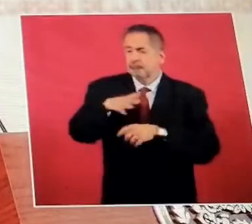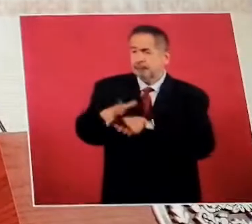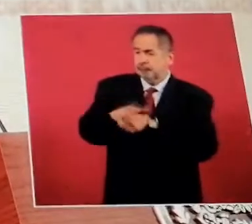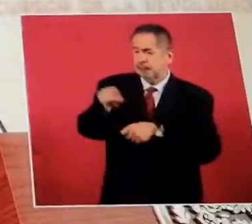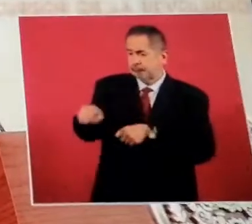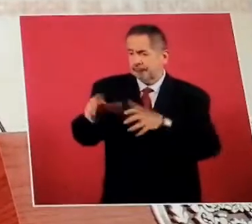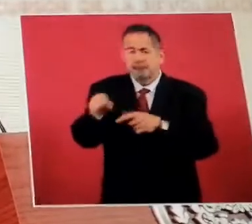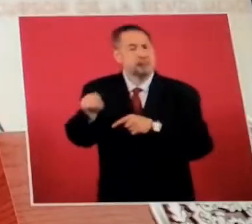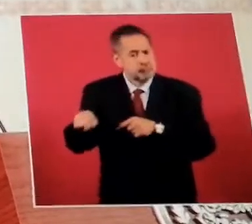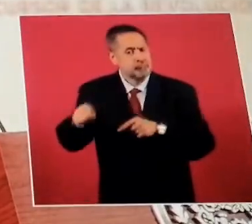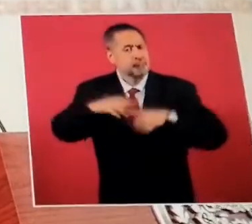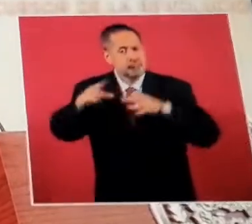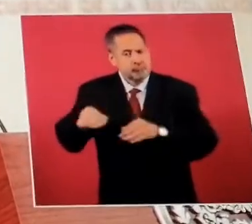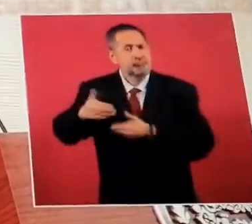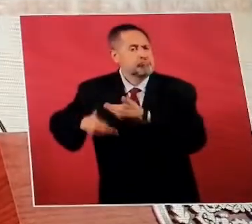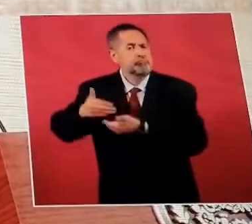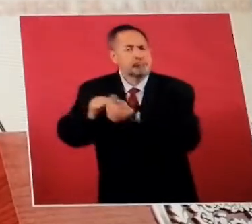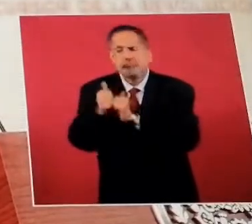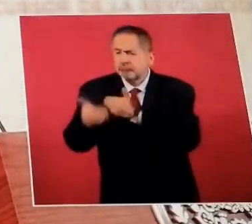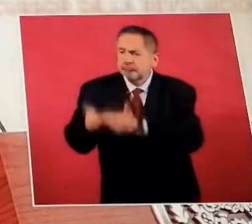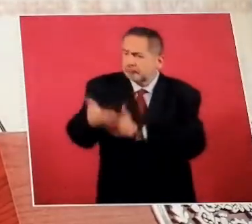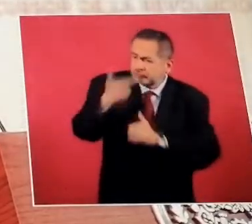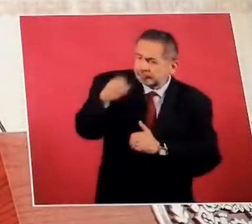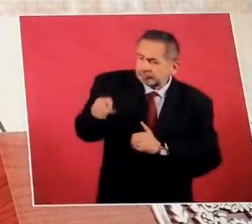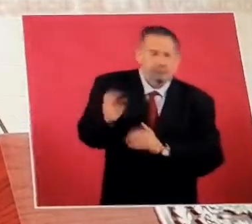que se fue creando a través del tiempo